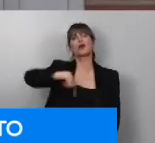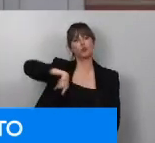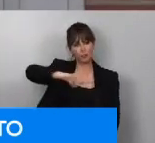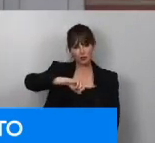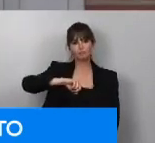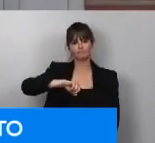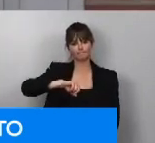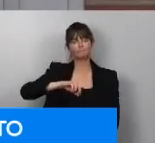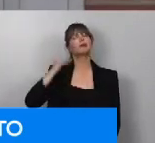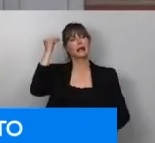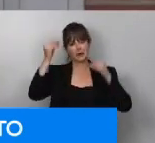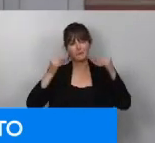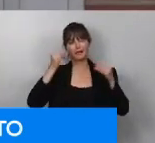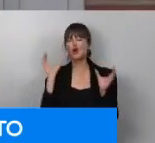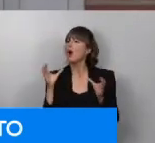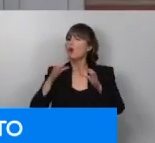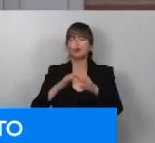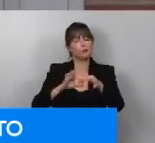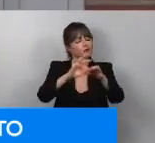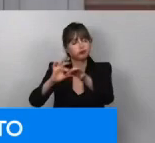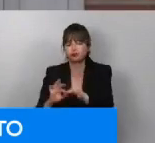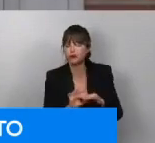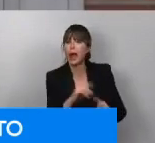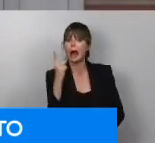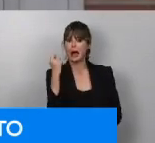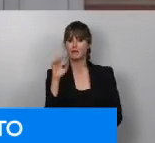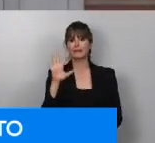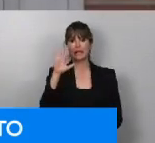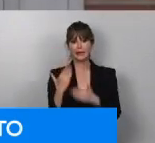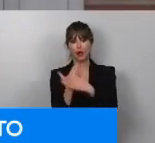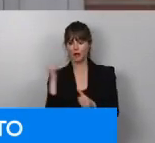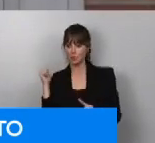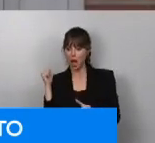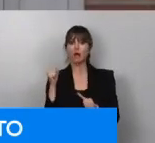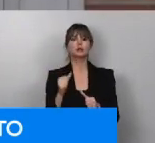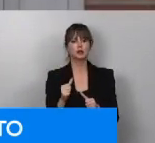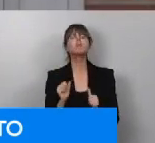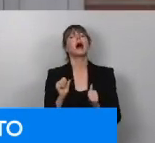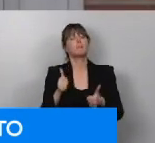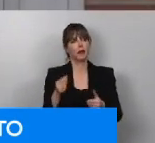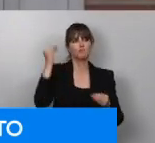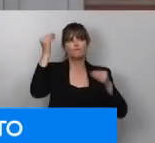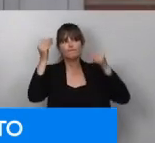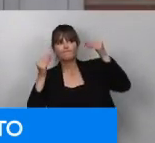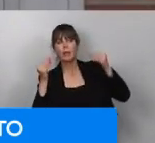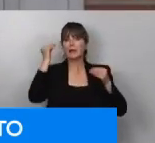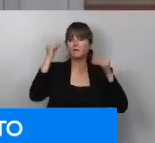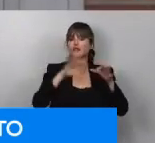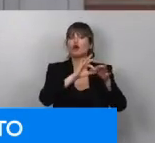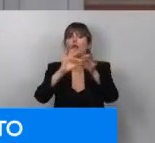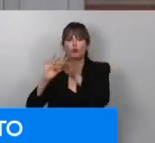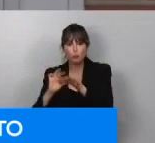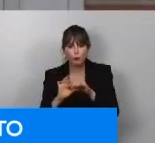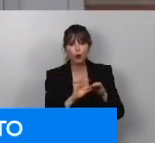necesita hacer esta reflexión colectiva de hecho durante estos 5 días ya hemos comenzado a hacerla una reflexión colectiva que